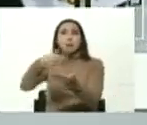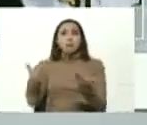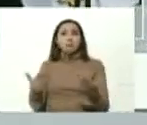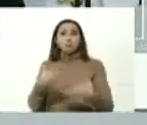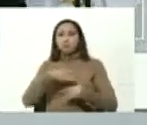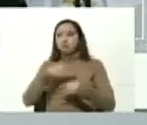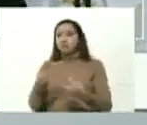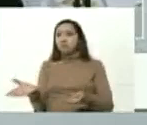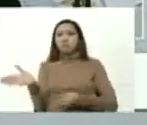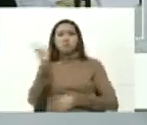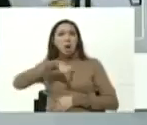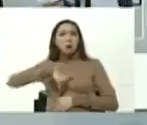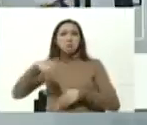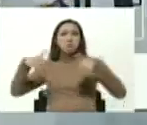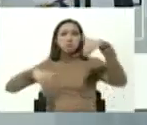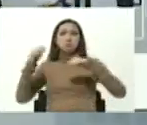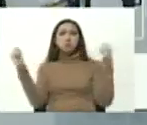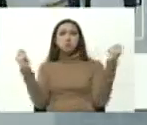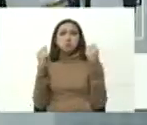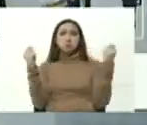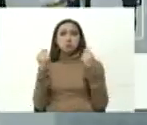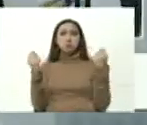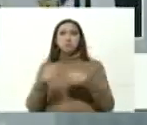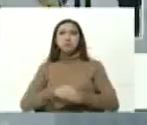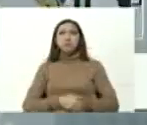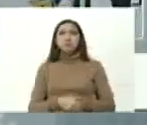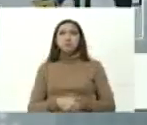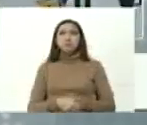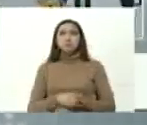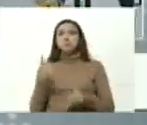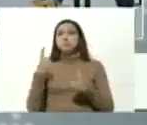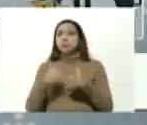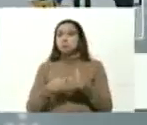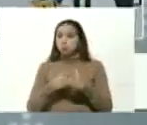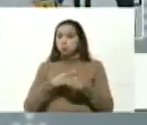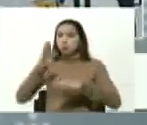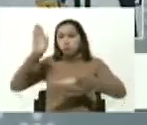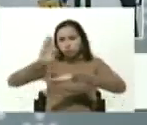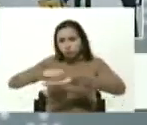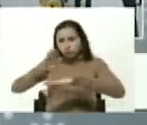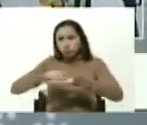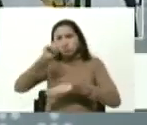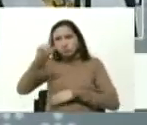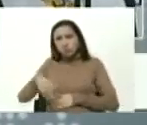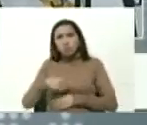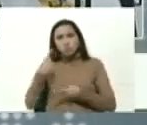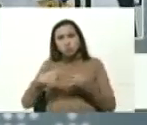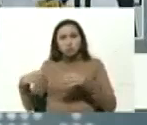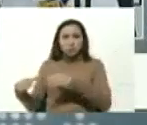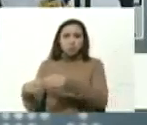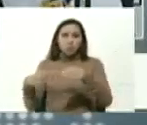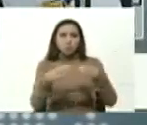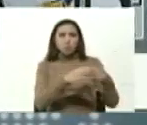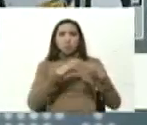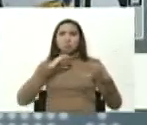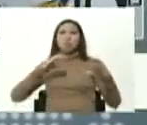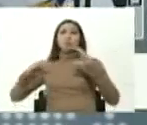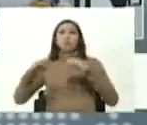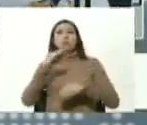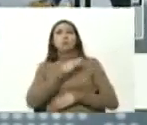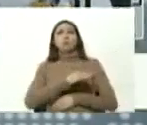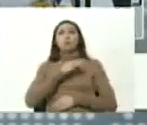interés al desarrollo de la campaña electoral. Así como lo hice con los medios de comunicación, con las organizaciones con